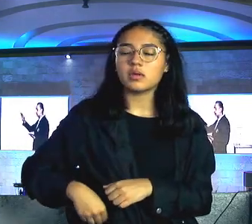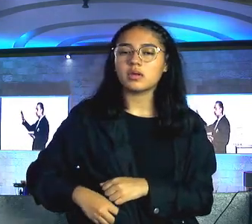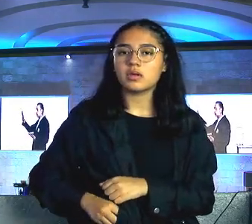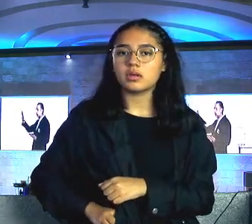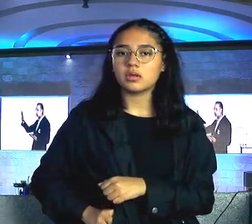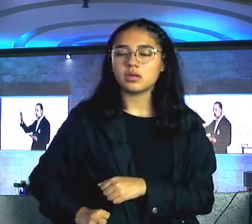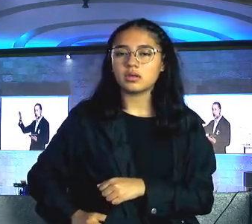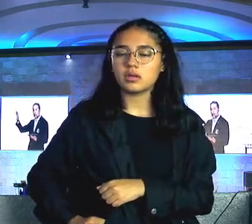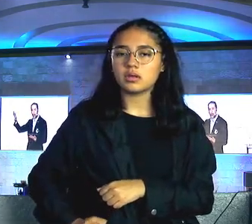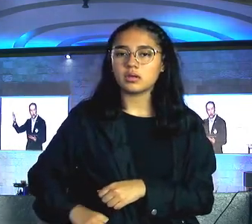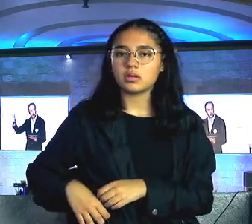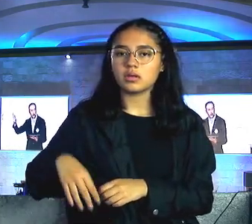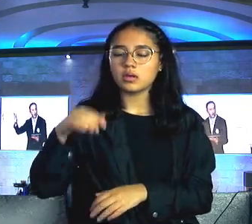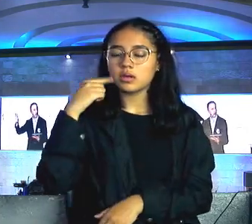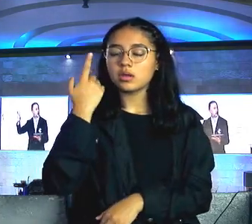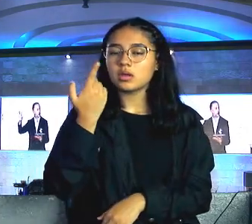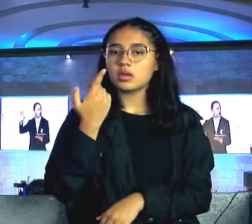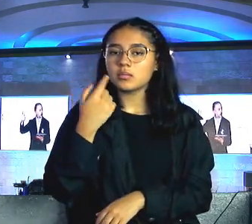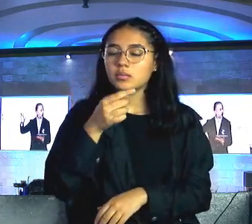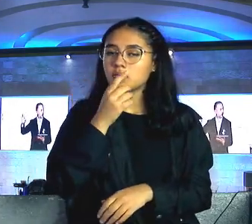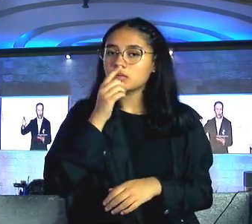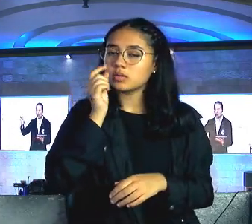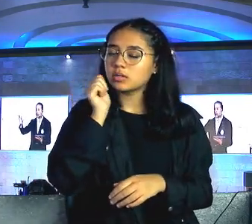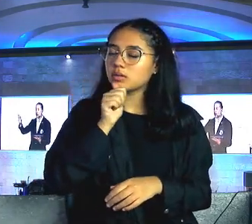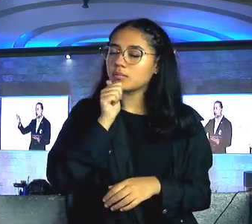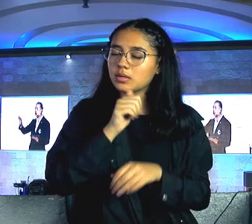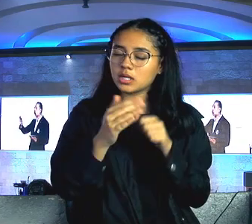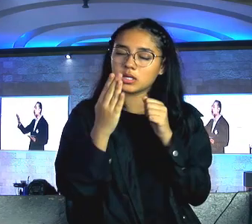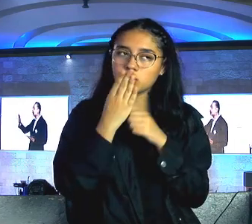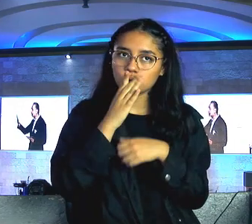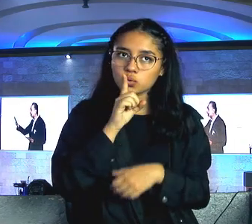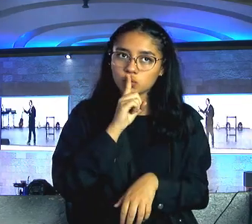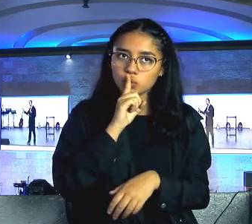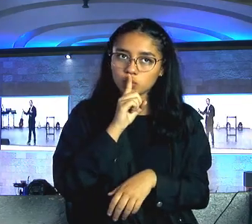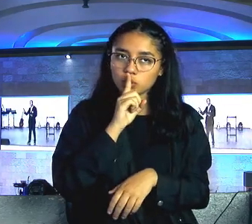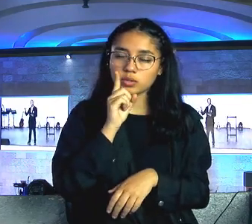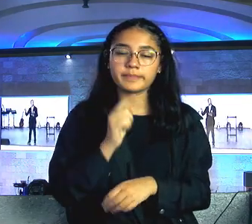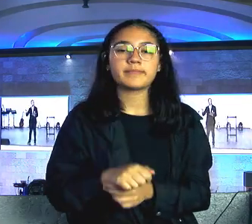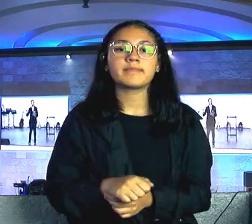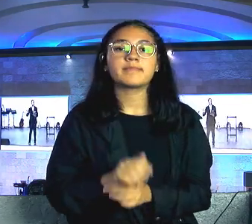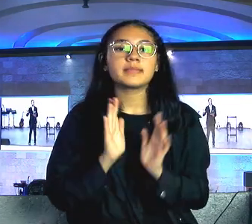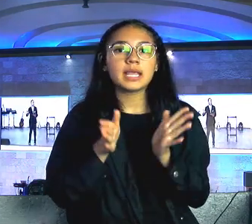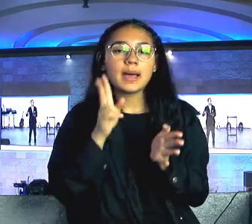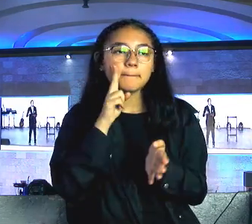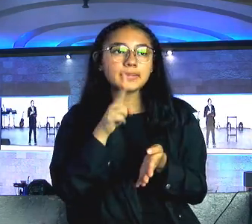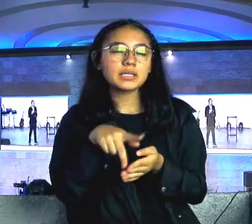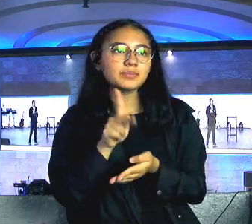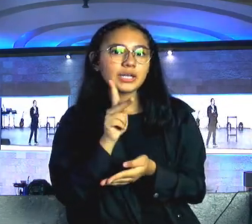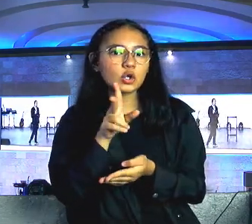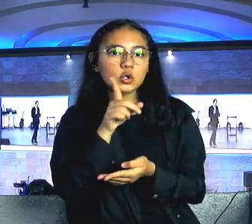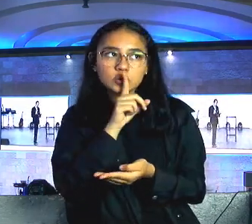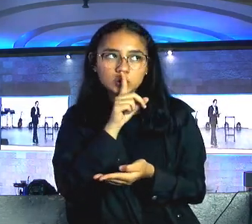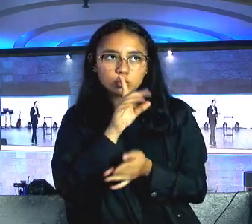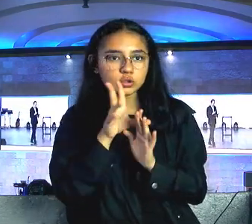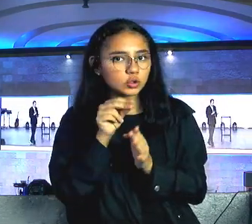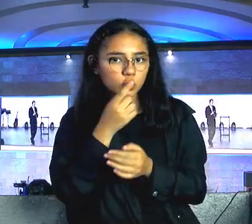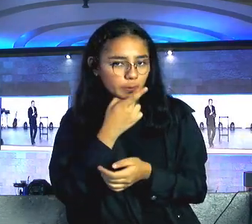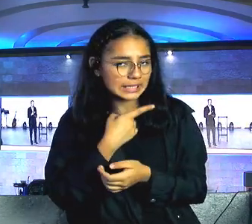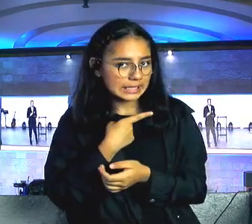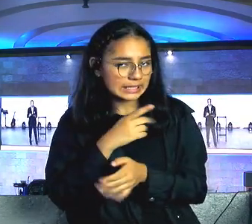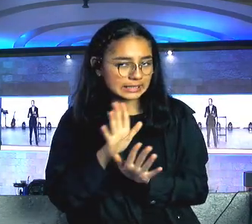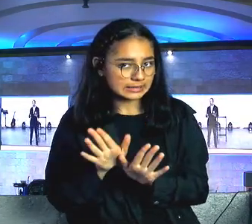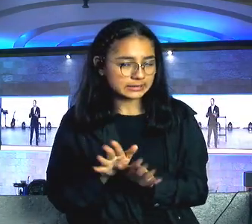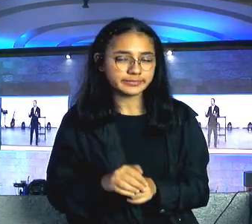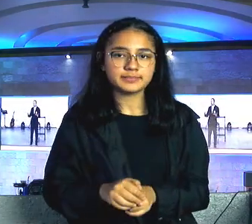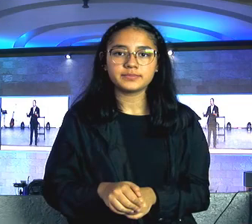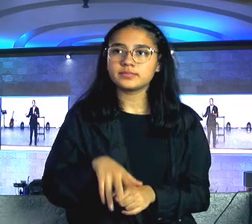Quisiéramos mantenerlo callado. Señor, yo sé que me ves, no me digas qué estás viendo. No, al contrario, como dice Hebreos, ahora